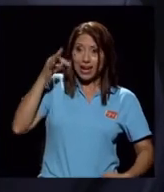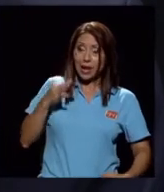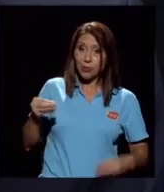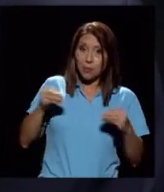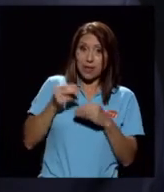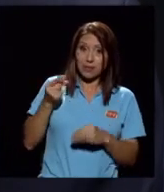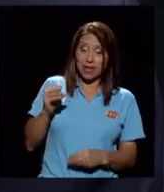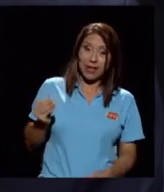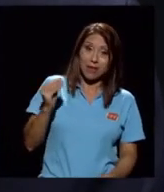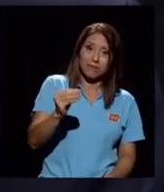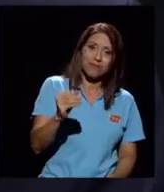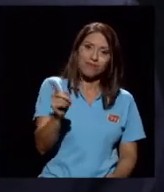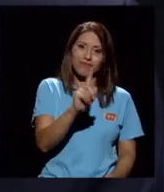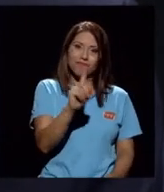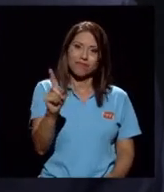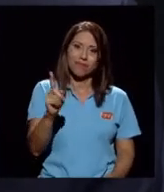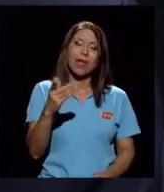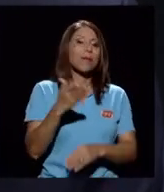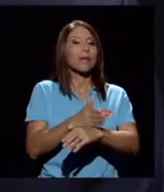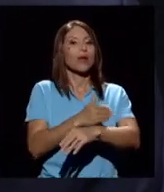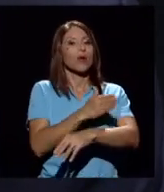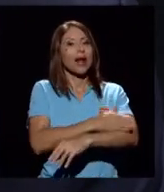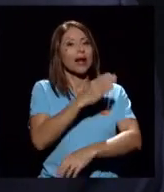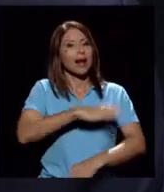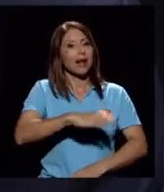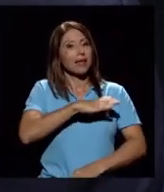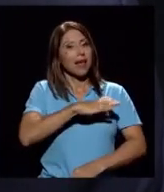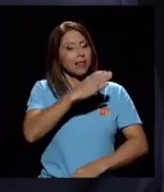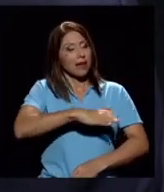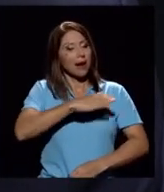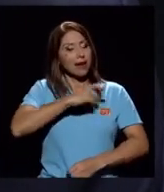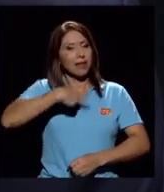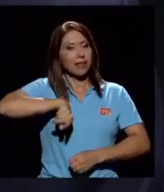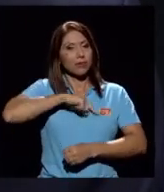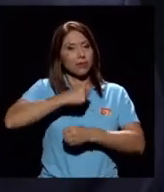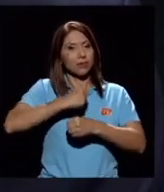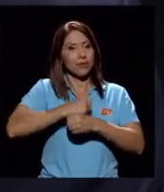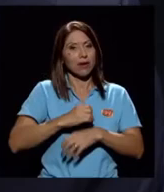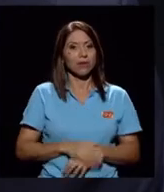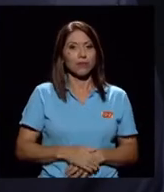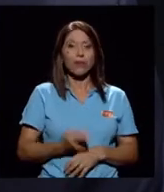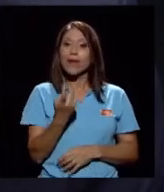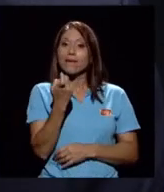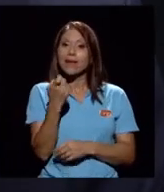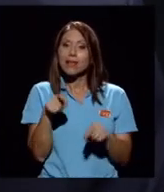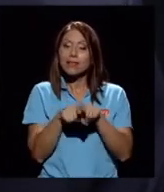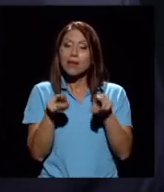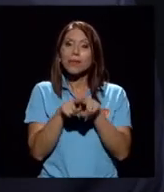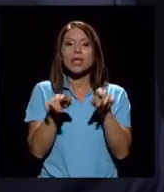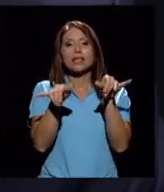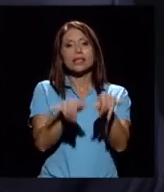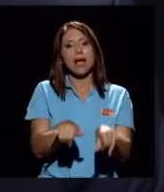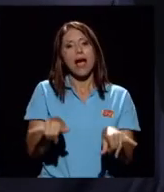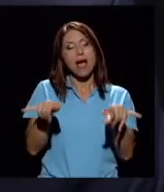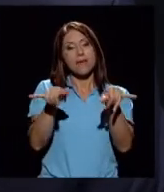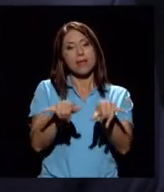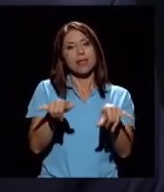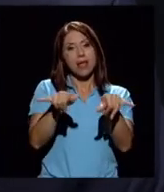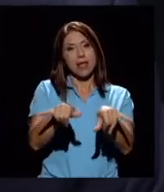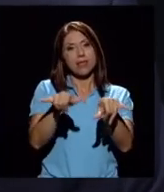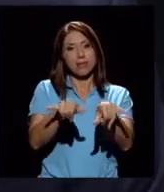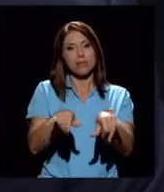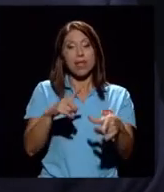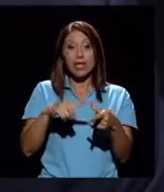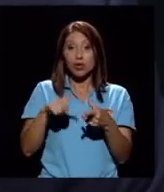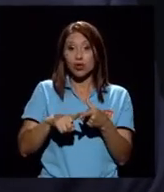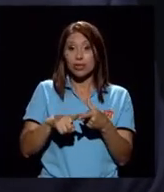es mejorar la calidad con la cual le estamos haciendo las cosas y si no tenemos estabilidad entonces debe plantear